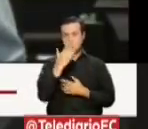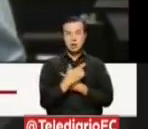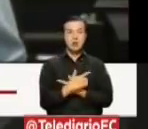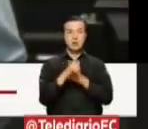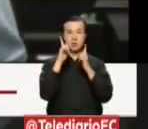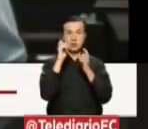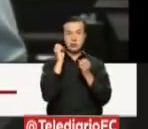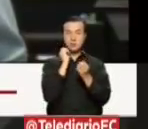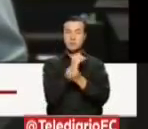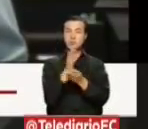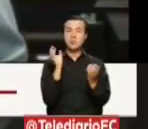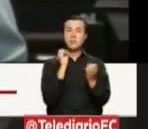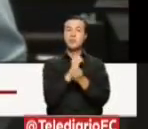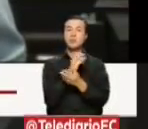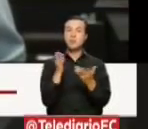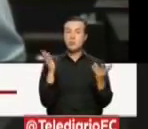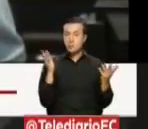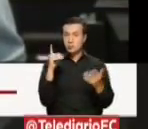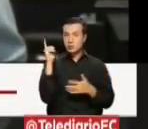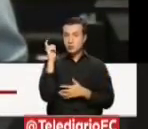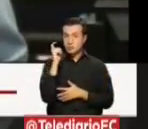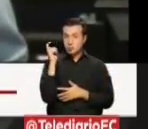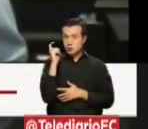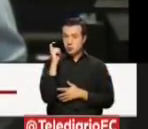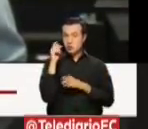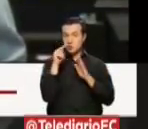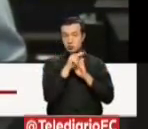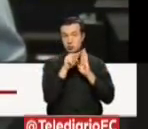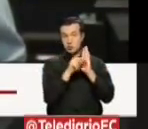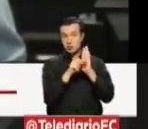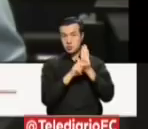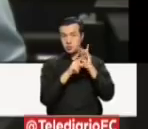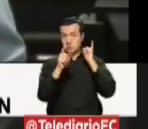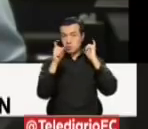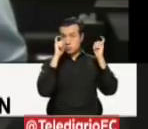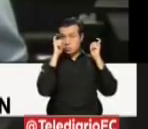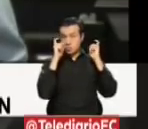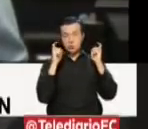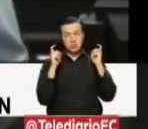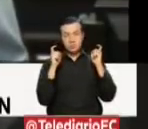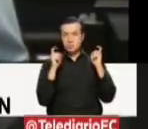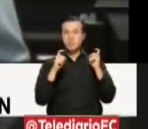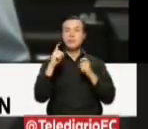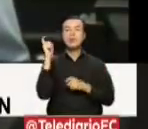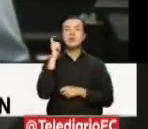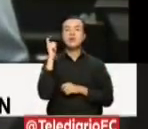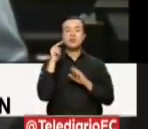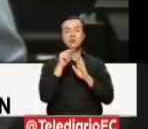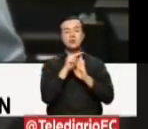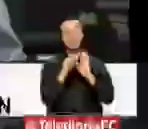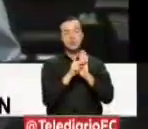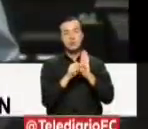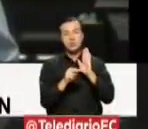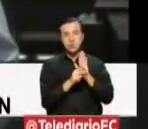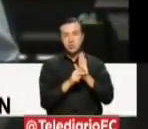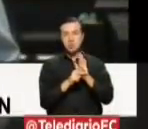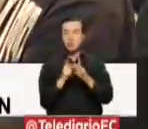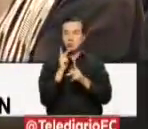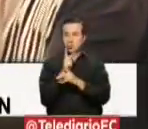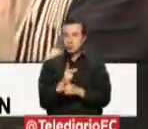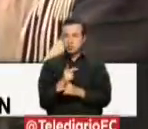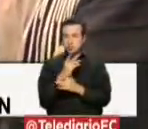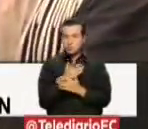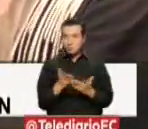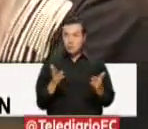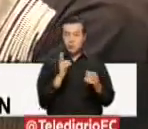de expresión no necesita normas que la regulen, necesita normas que la defiendan.